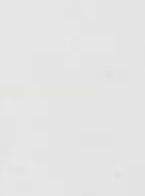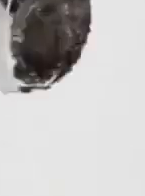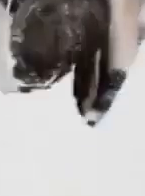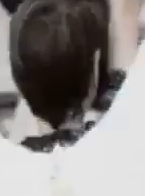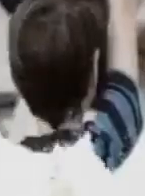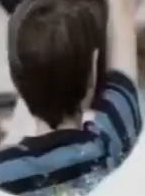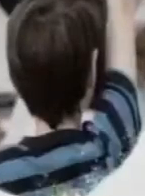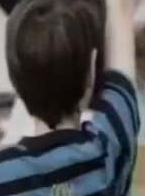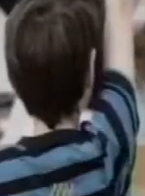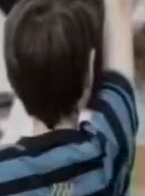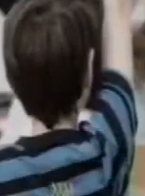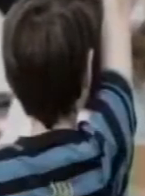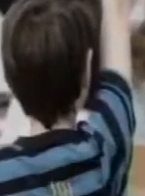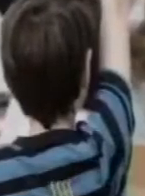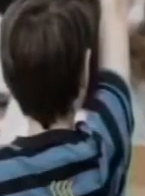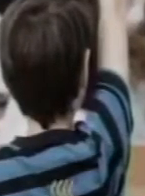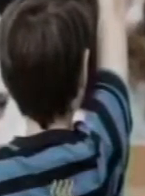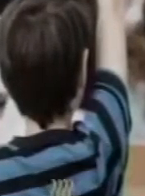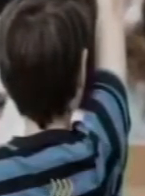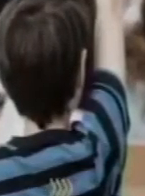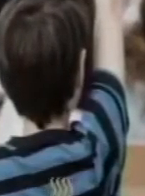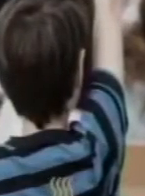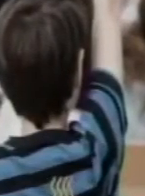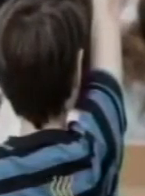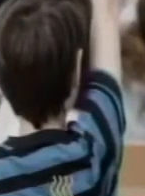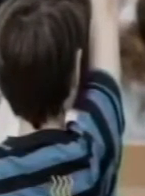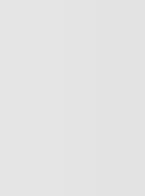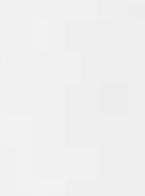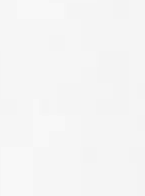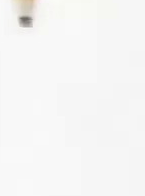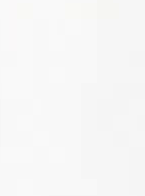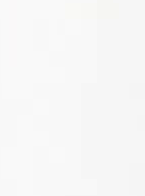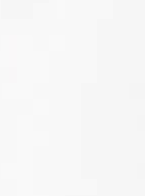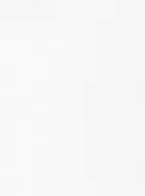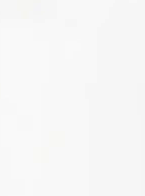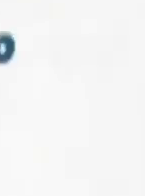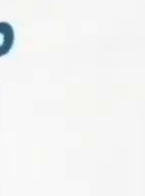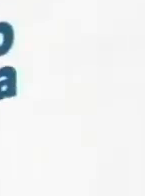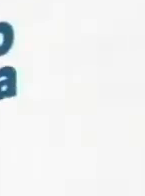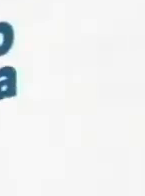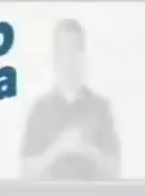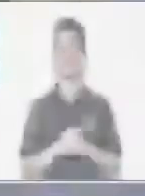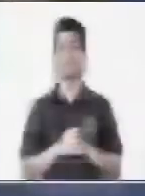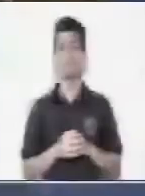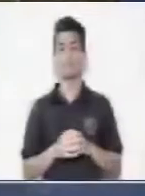A continuación, Matemática, cuarto diversificado.